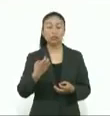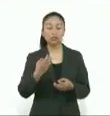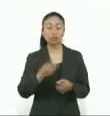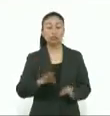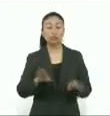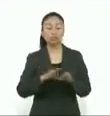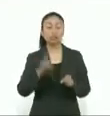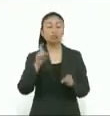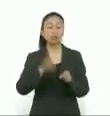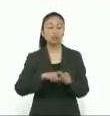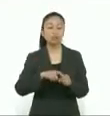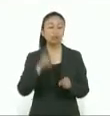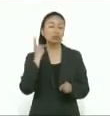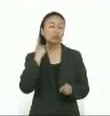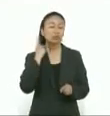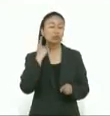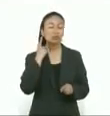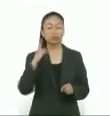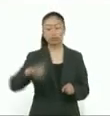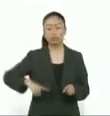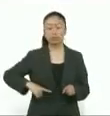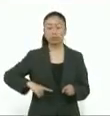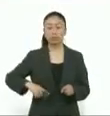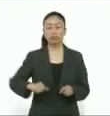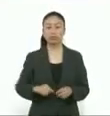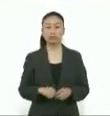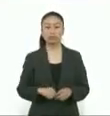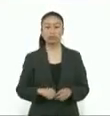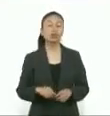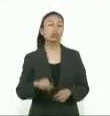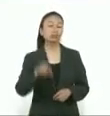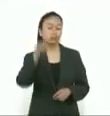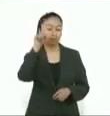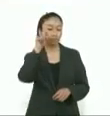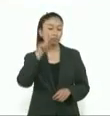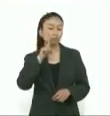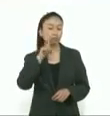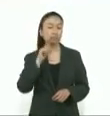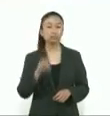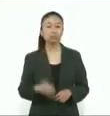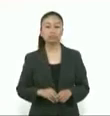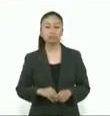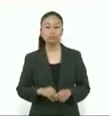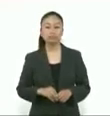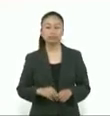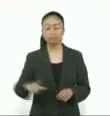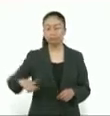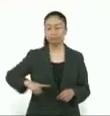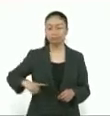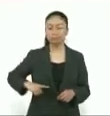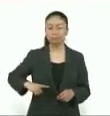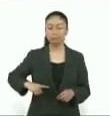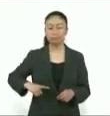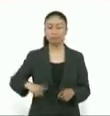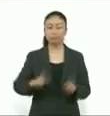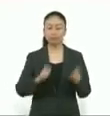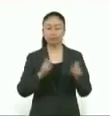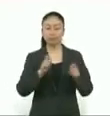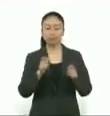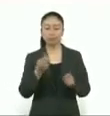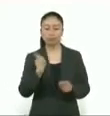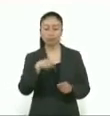de gobierno. Como mujeres gobernantes, legisladoras, nuestro compromiso con